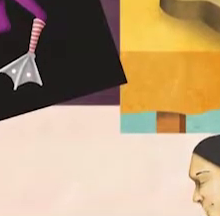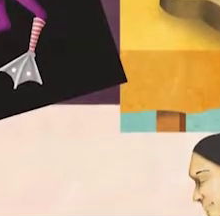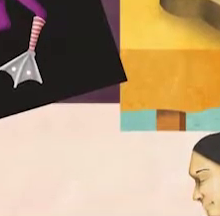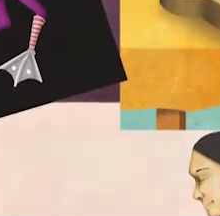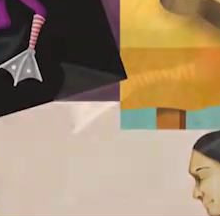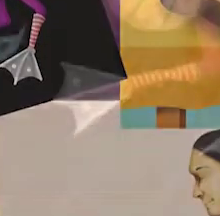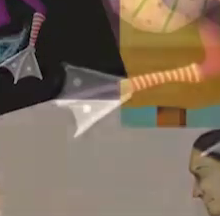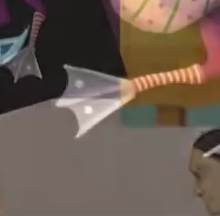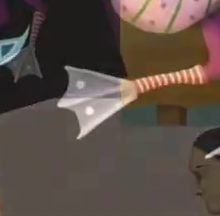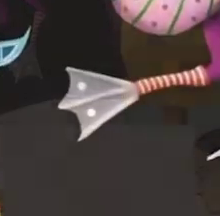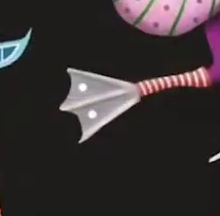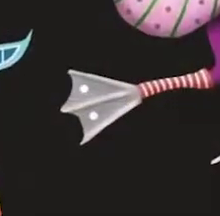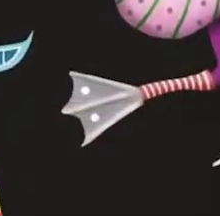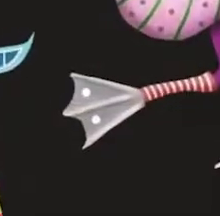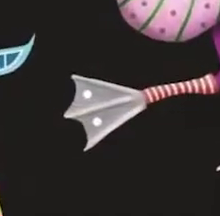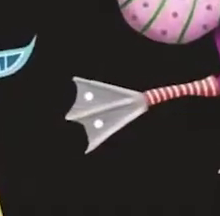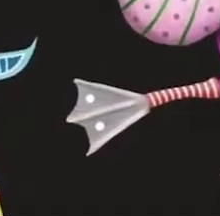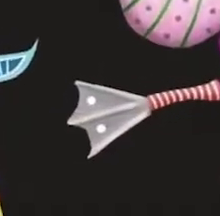i